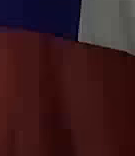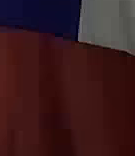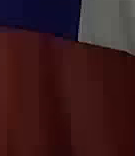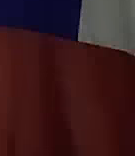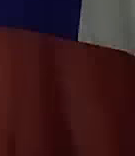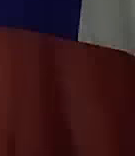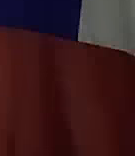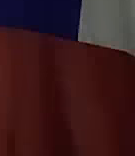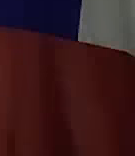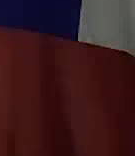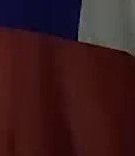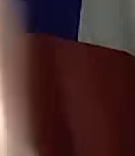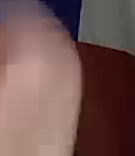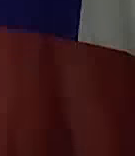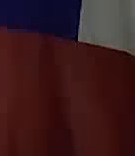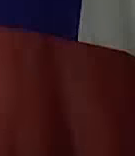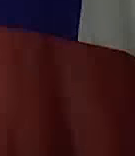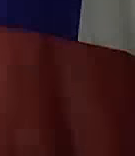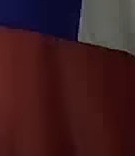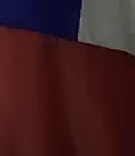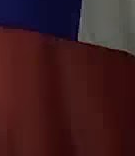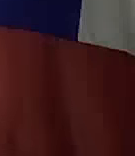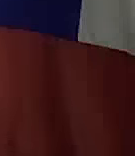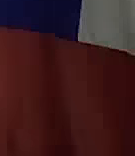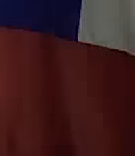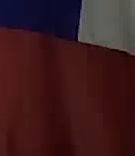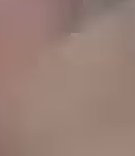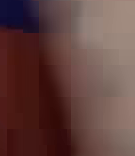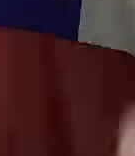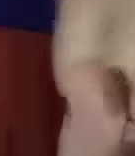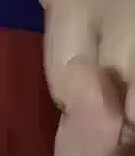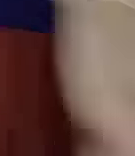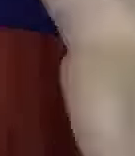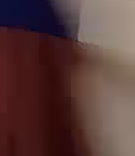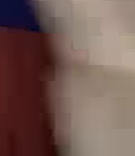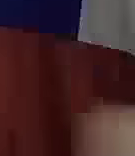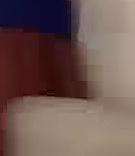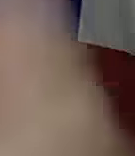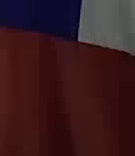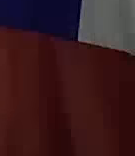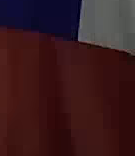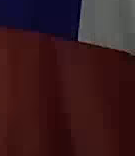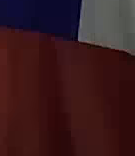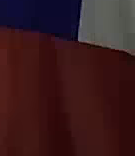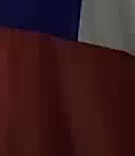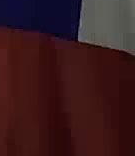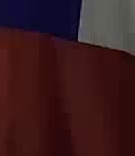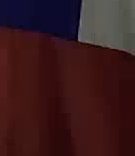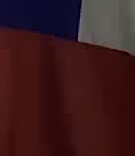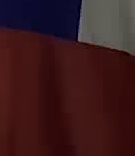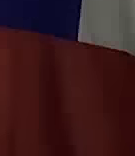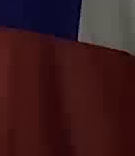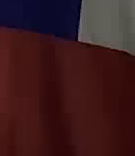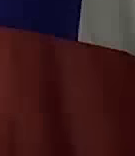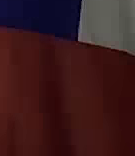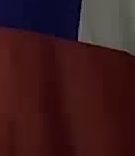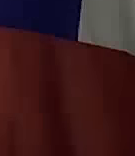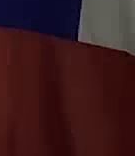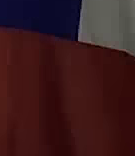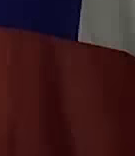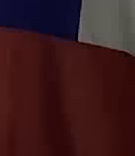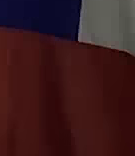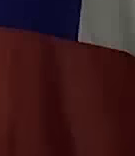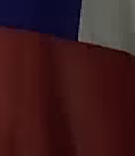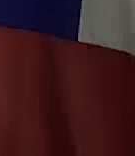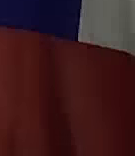los drones que estuvieron en iquique y ahí me acordé Uh Tengo este videoo y entré a YouTube